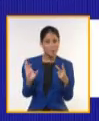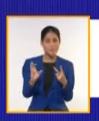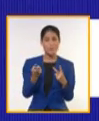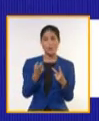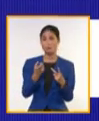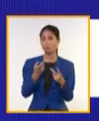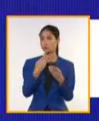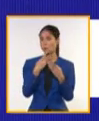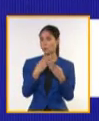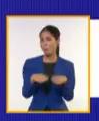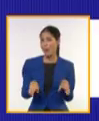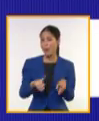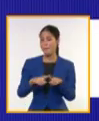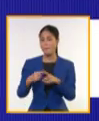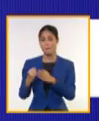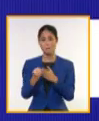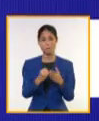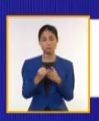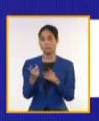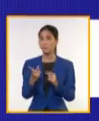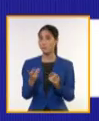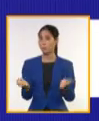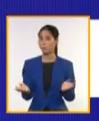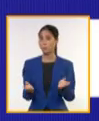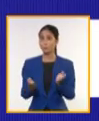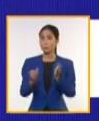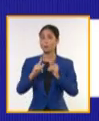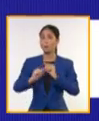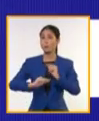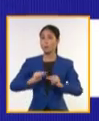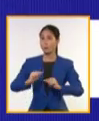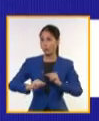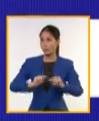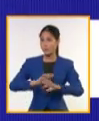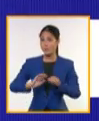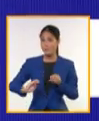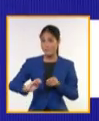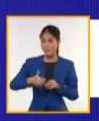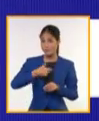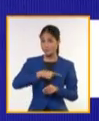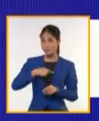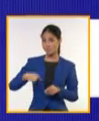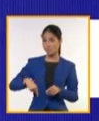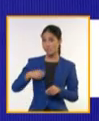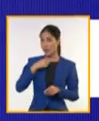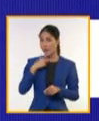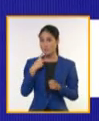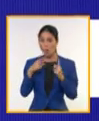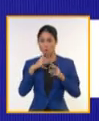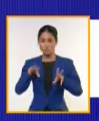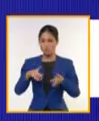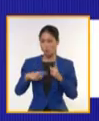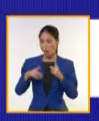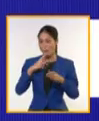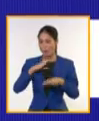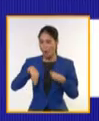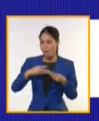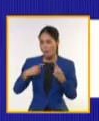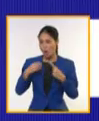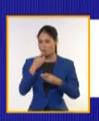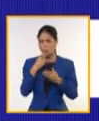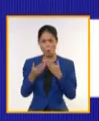ayuda mutua entre los en desarrollo. El presidente Xi Jinping señaló que no importa cómo cambie la situación internacional, China